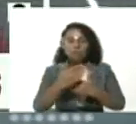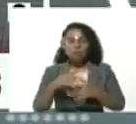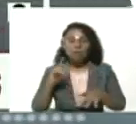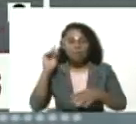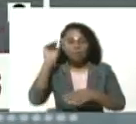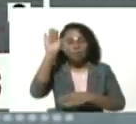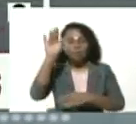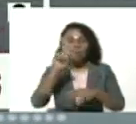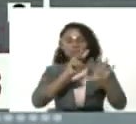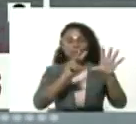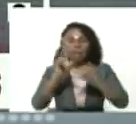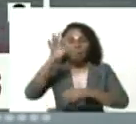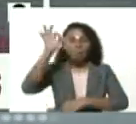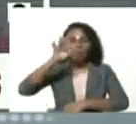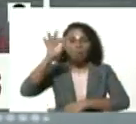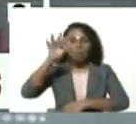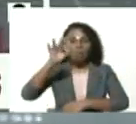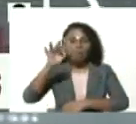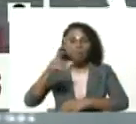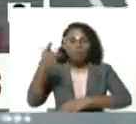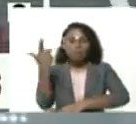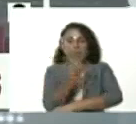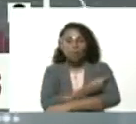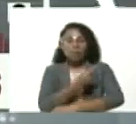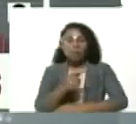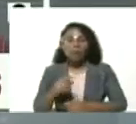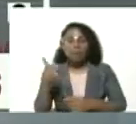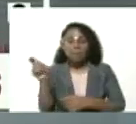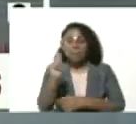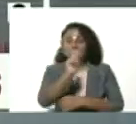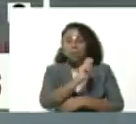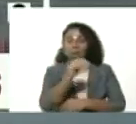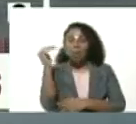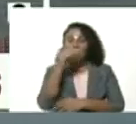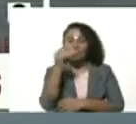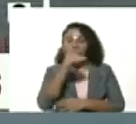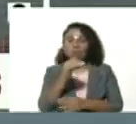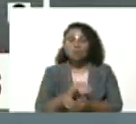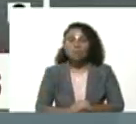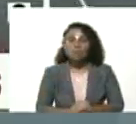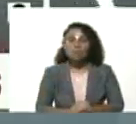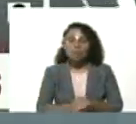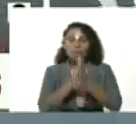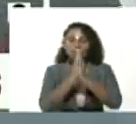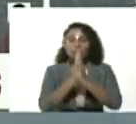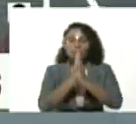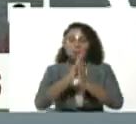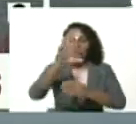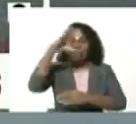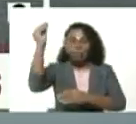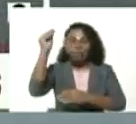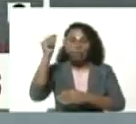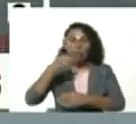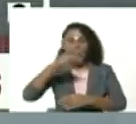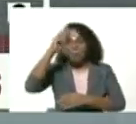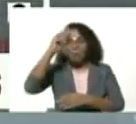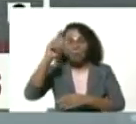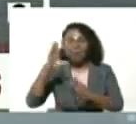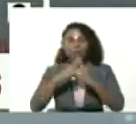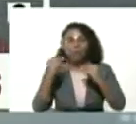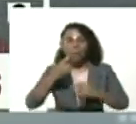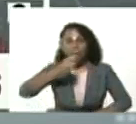del 70% de vacunados en el mes de octubre, con el favor de Dios Padre